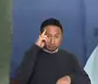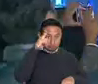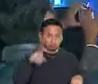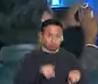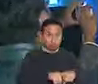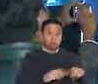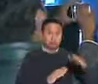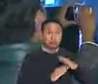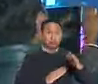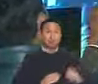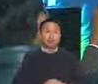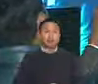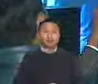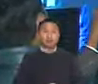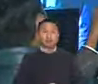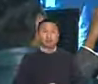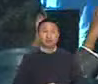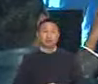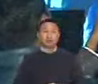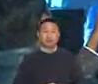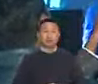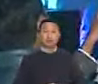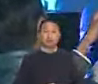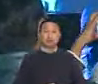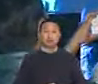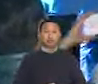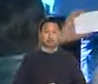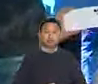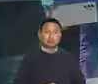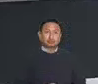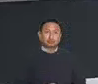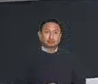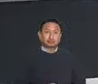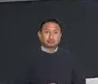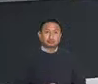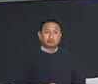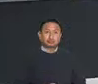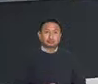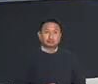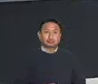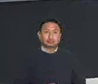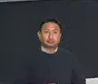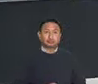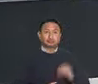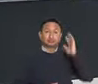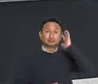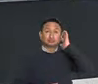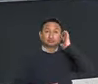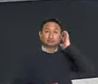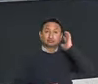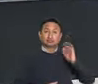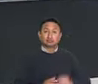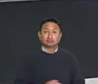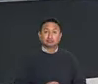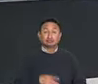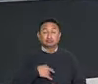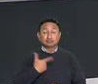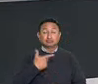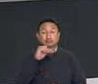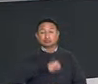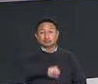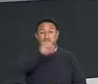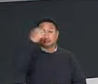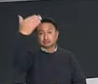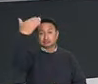paz. Informó Álvaro Terán. Las primeras declaraciones del virtual ganador a